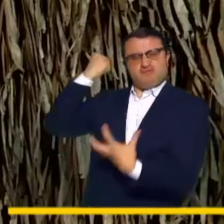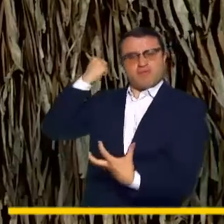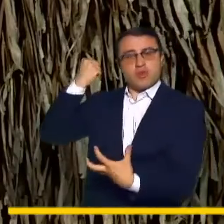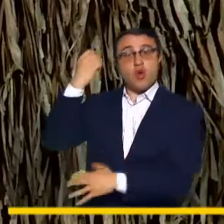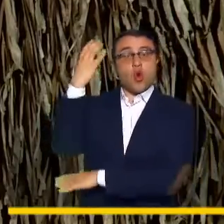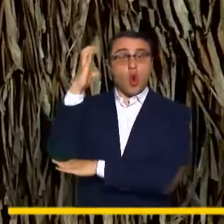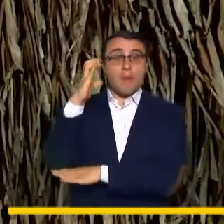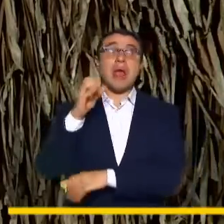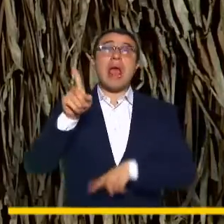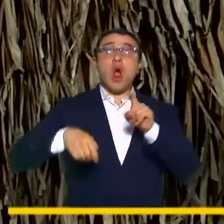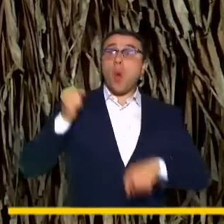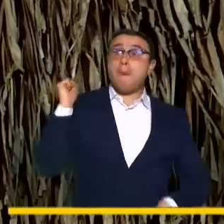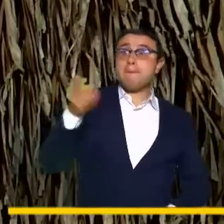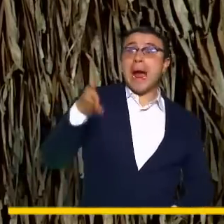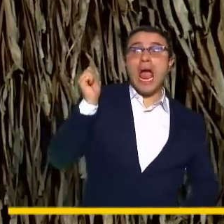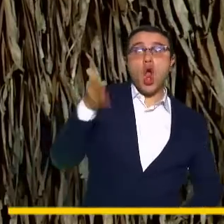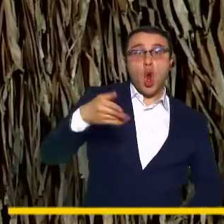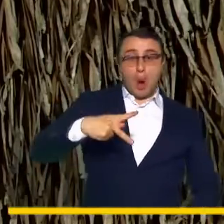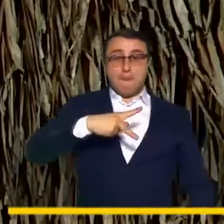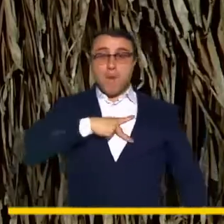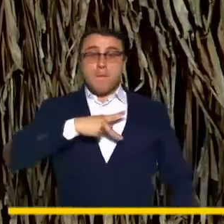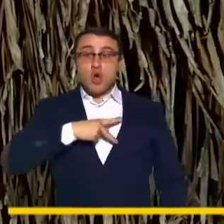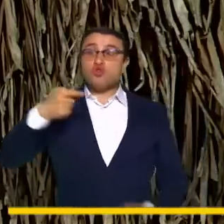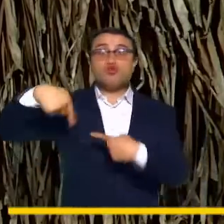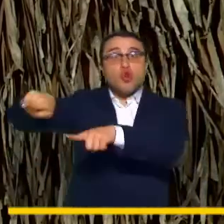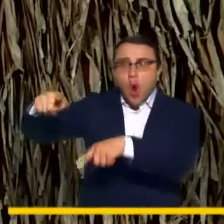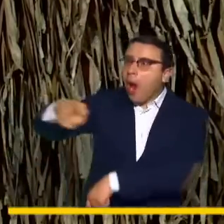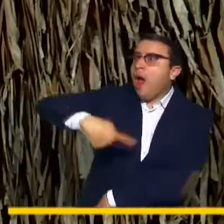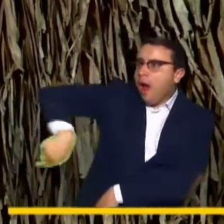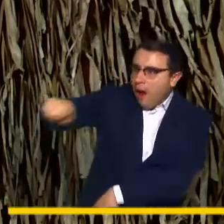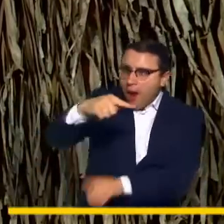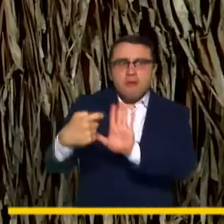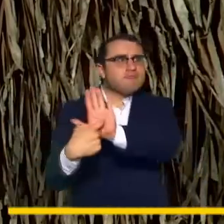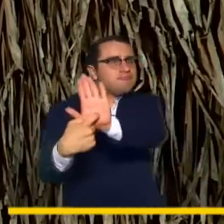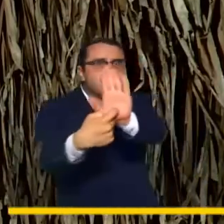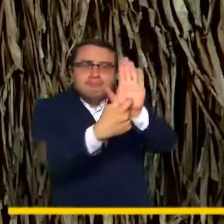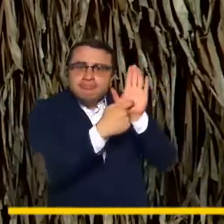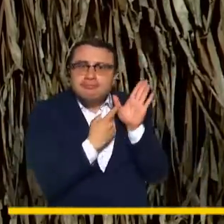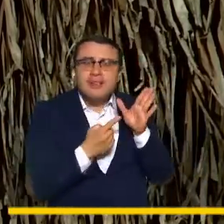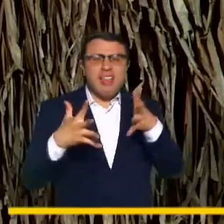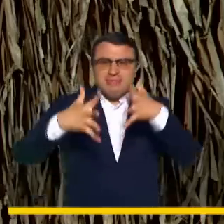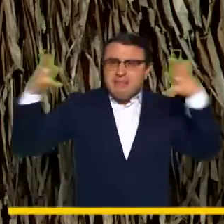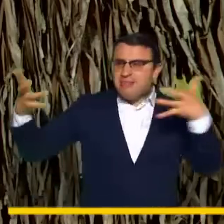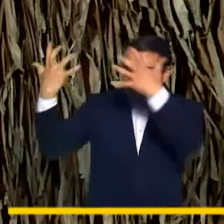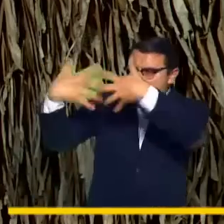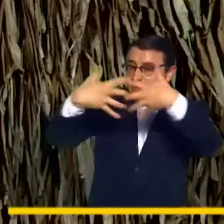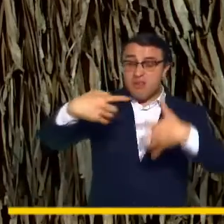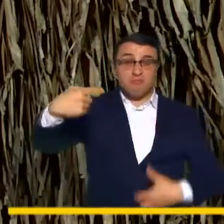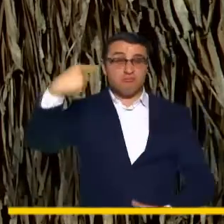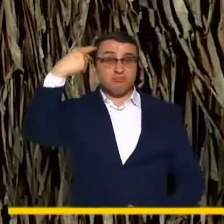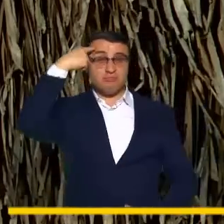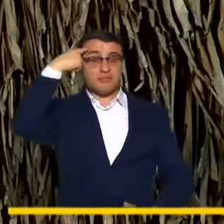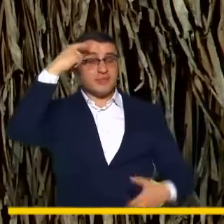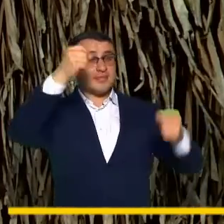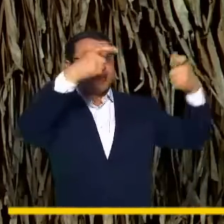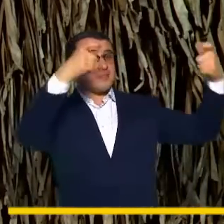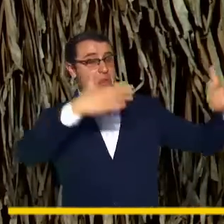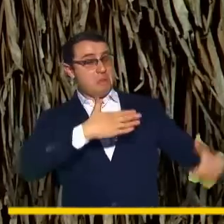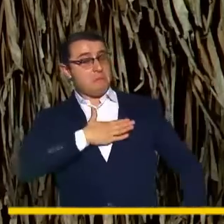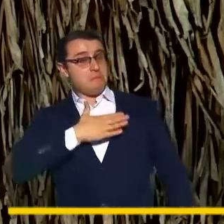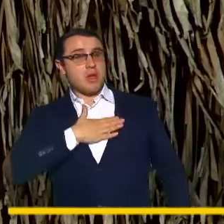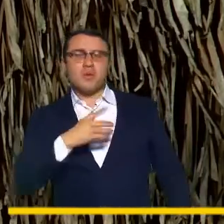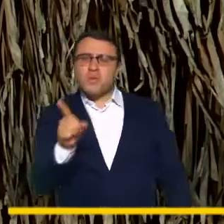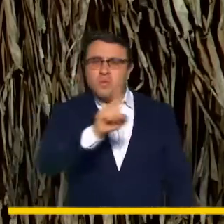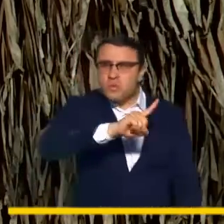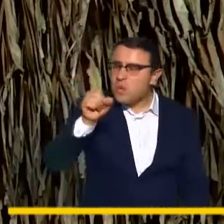los grandes banqueros, de los grandes empresarios que se creen dueños del Estado. Es